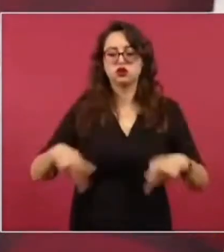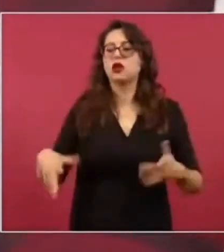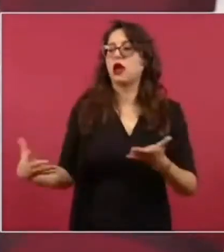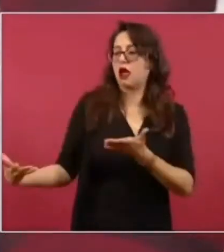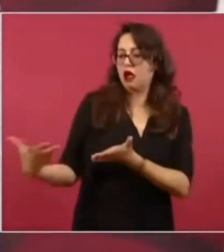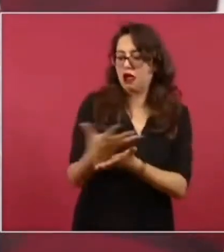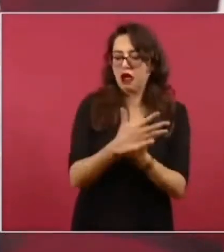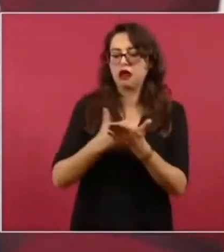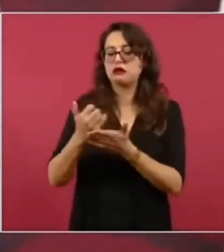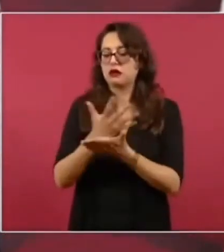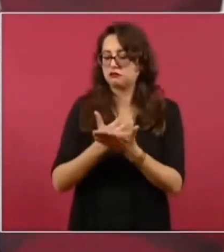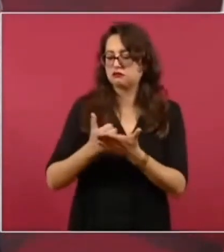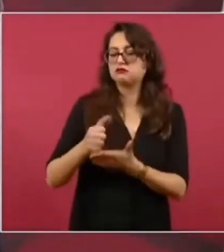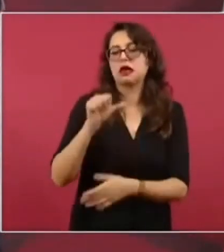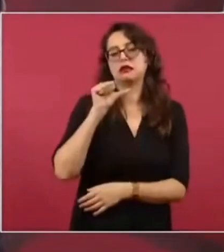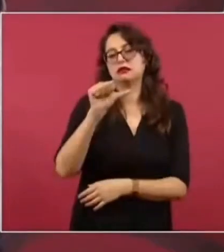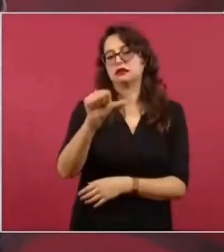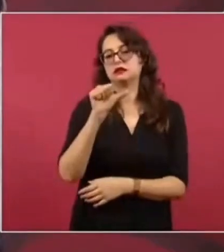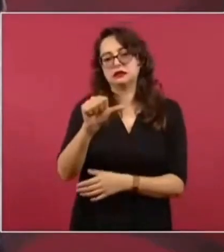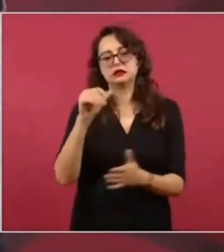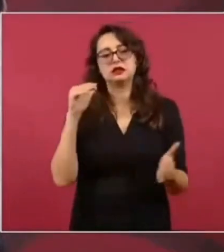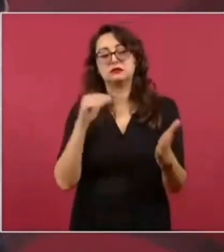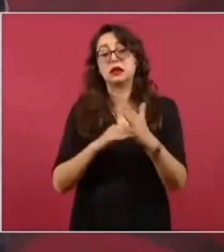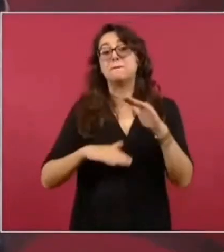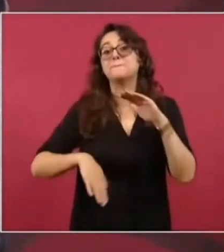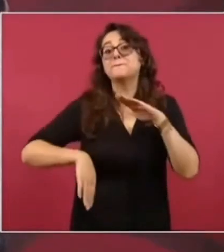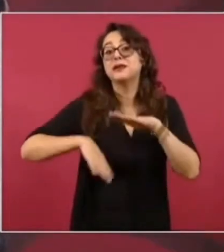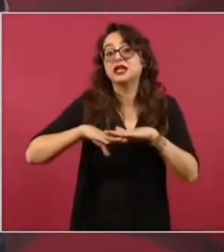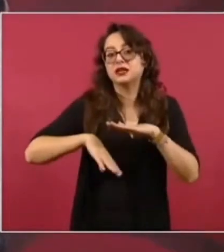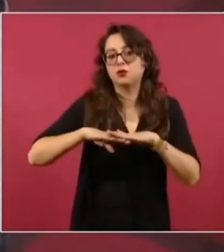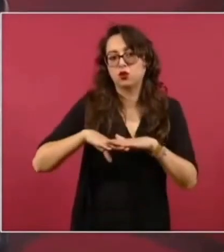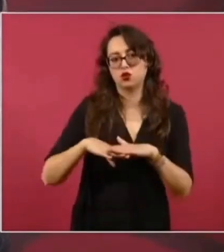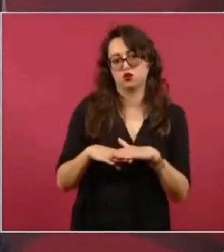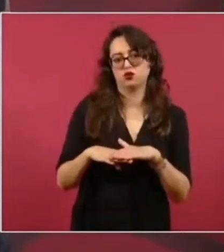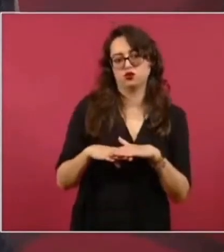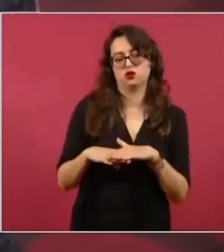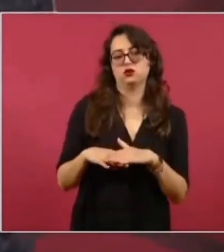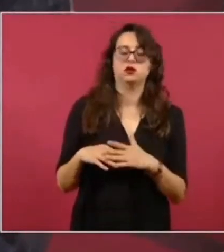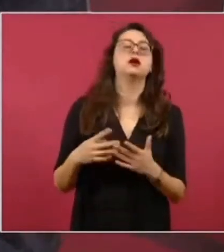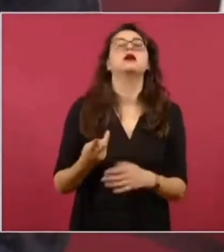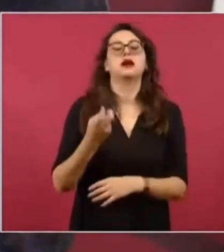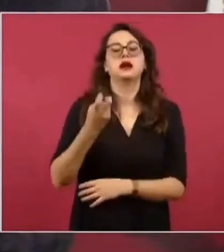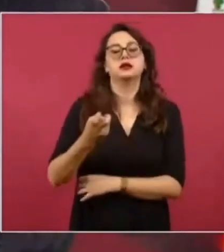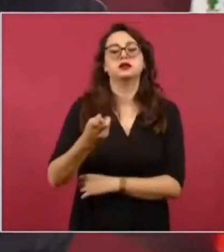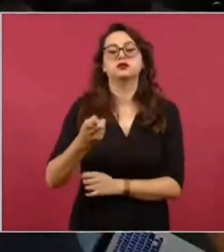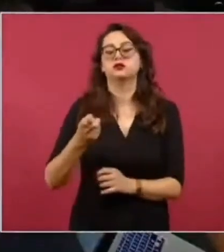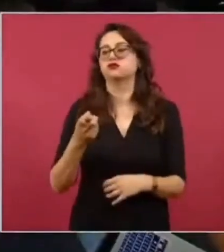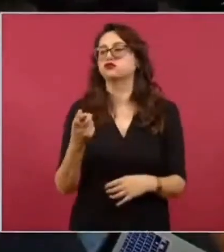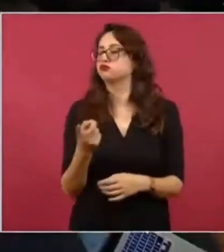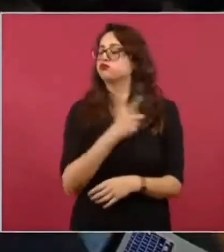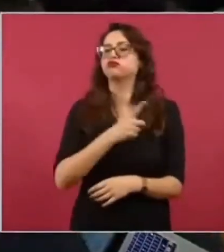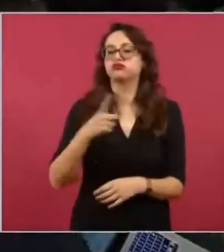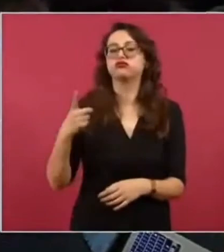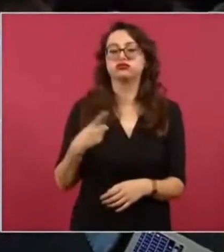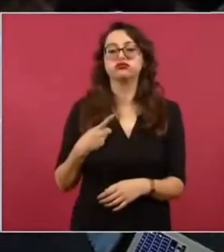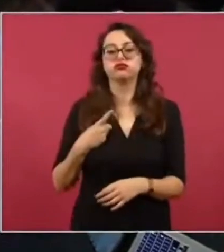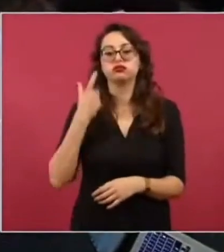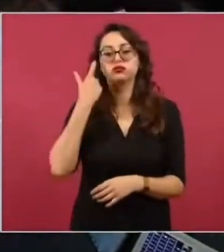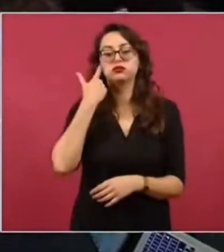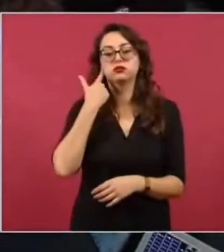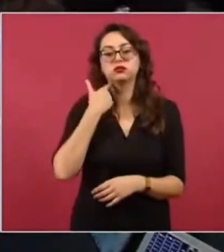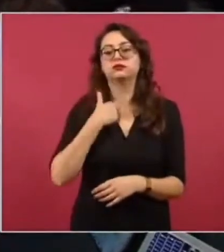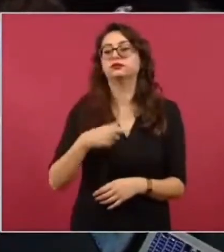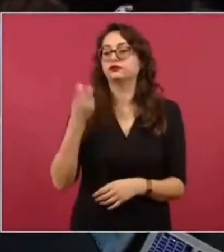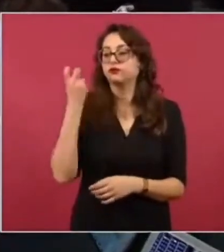son 16,000 pesos mensuales. Esta decisión y el aumento